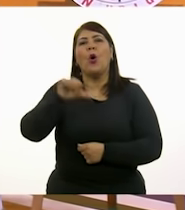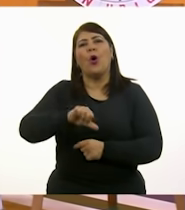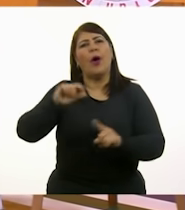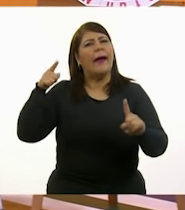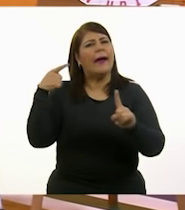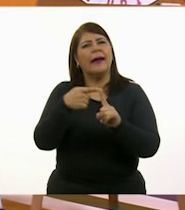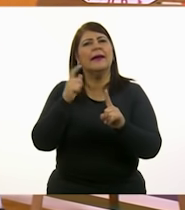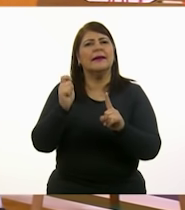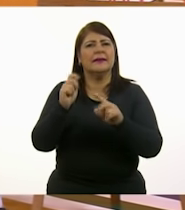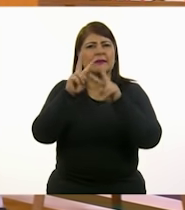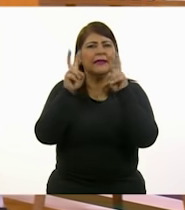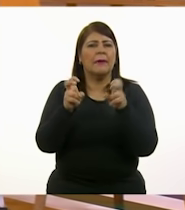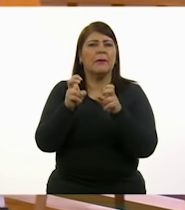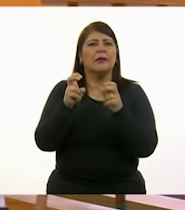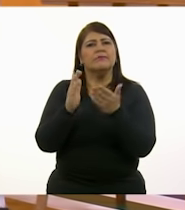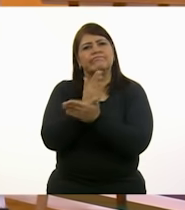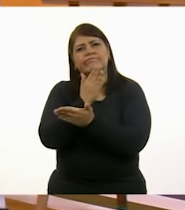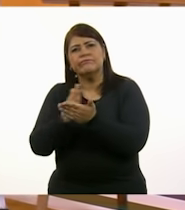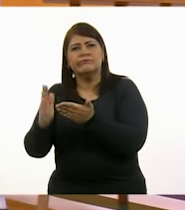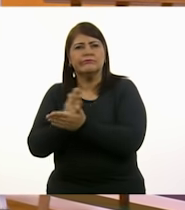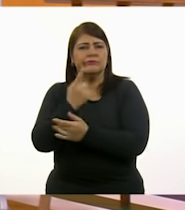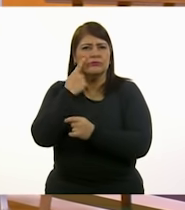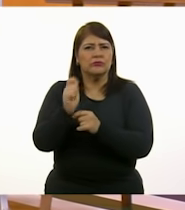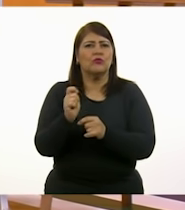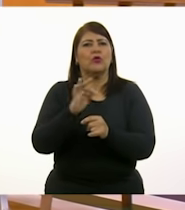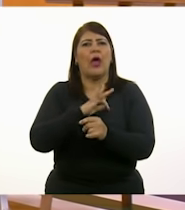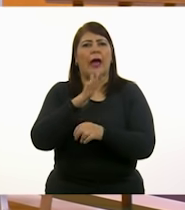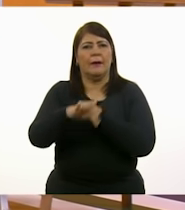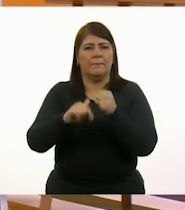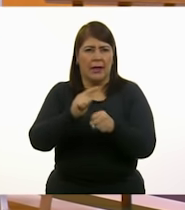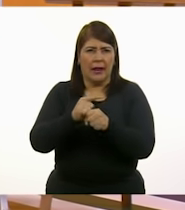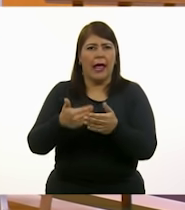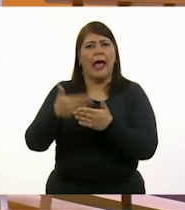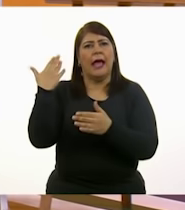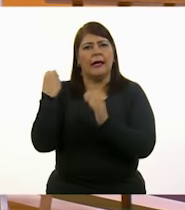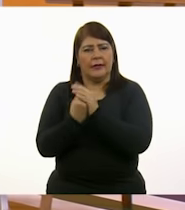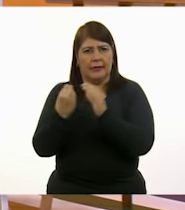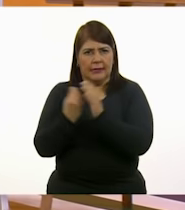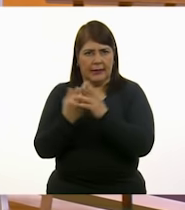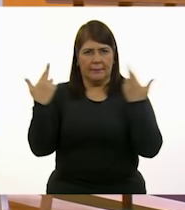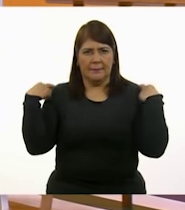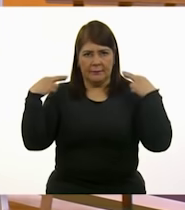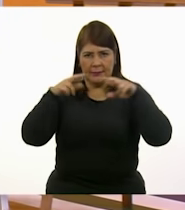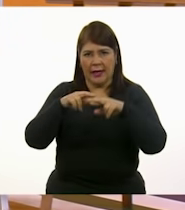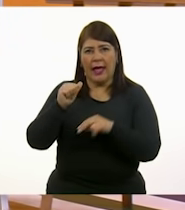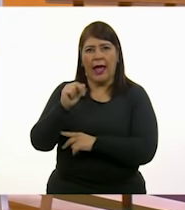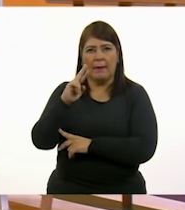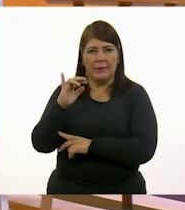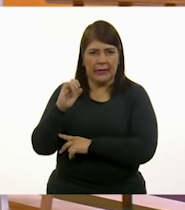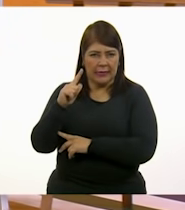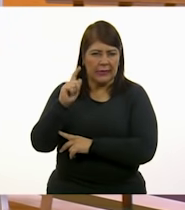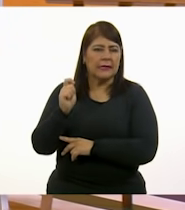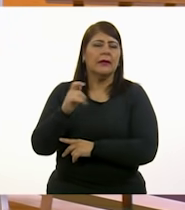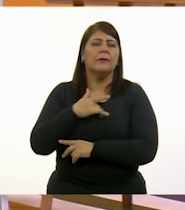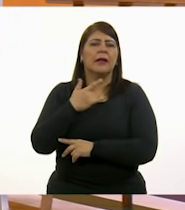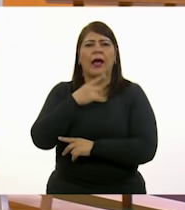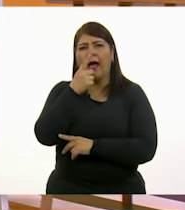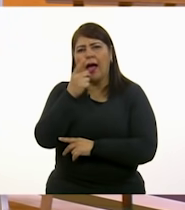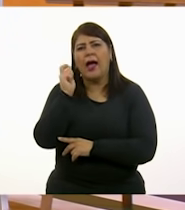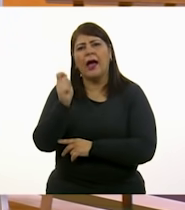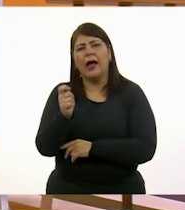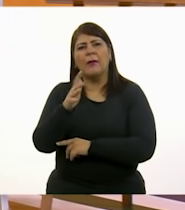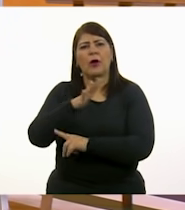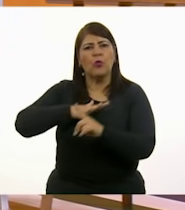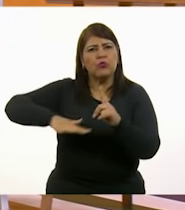clasificando animales. La clase anterior, la maestra Abril nos enseñó a clasificar animales por el lugar donde